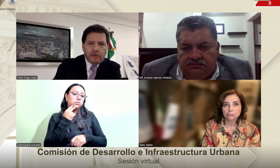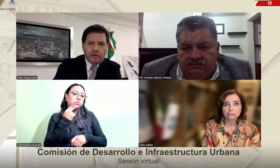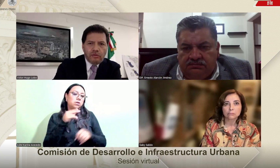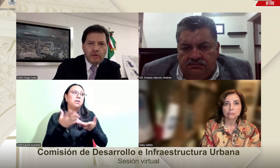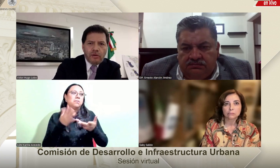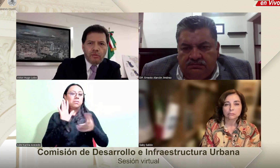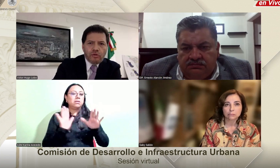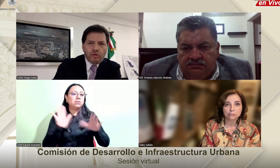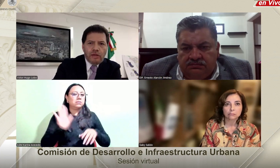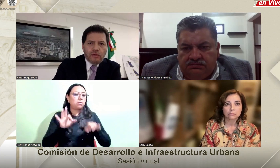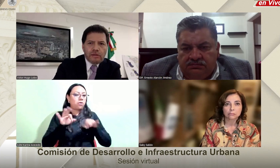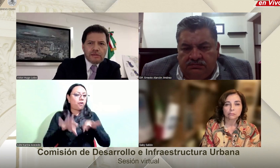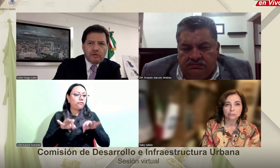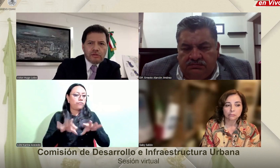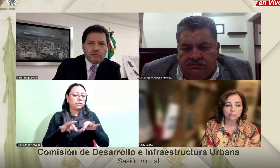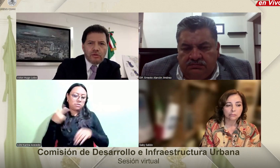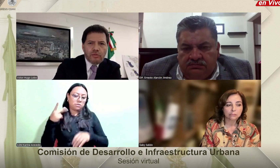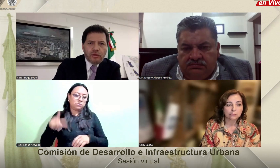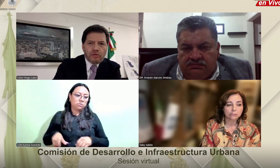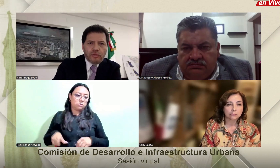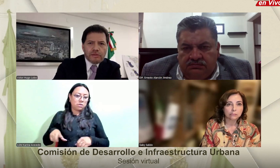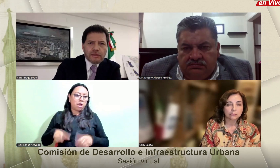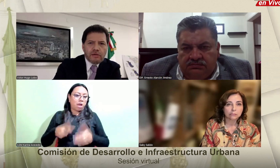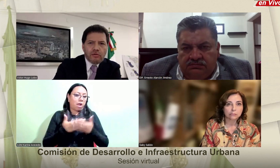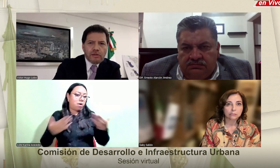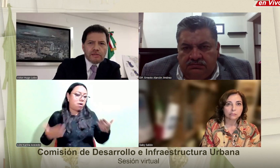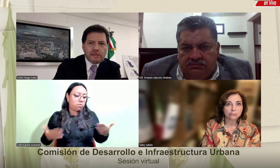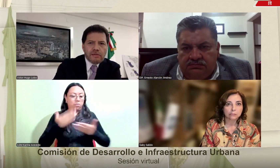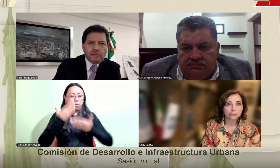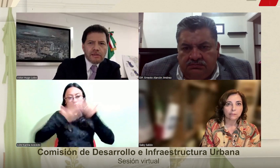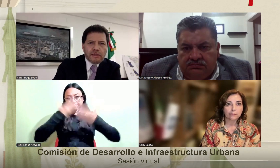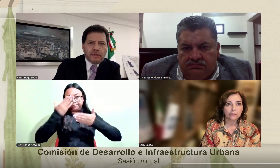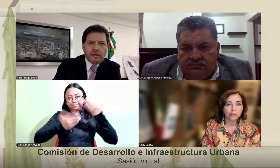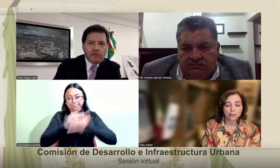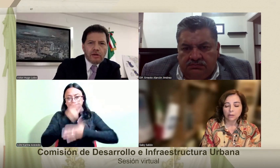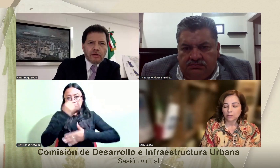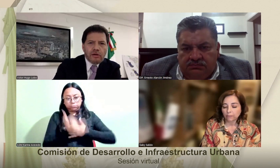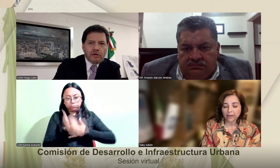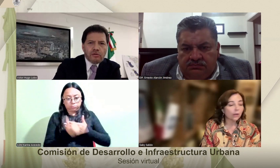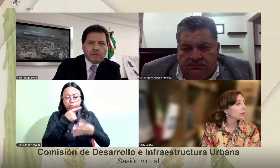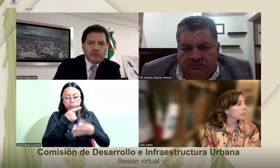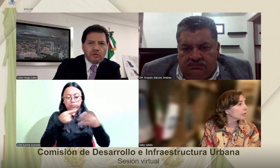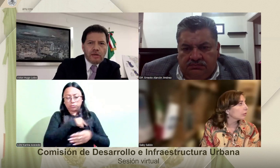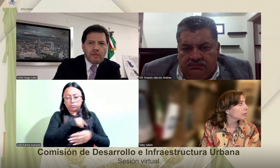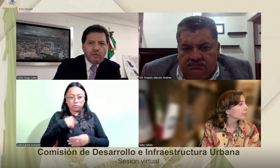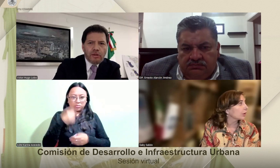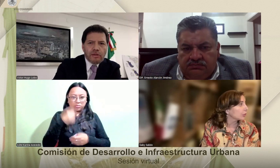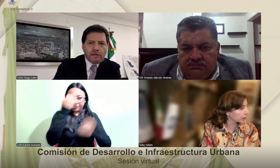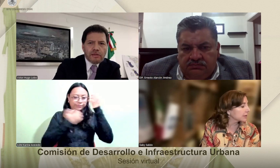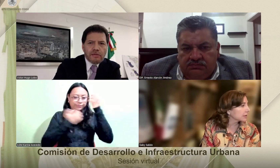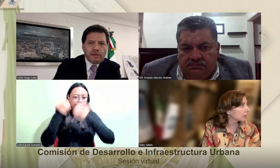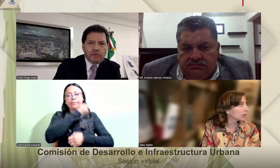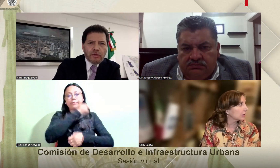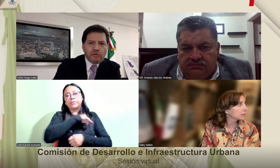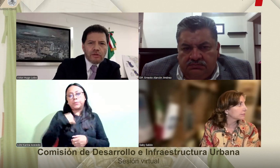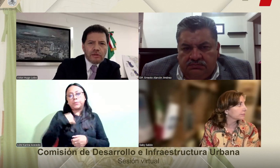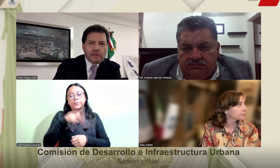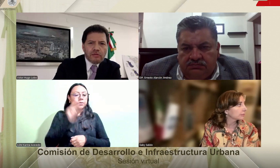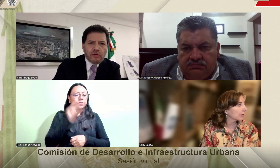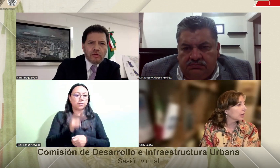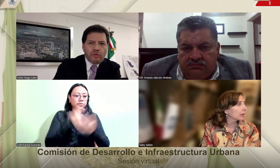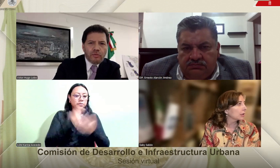de gobierno. Por otro lado, realizando el estudio del proyecto presentado con la iniciativa, esta dictaminadora constató que la memoria descriptiva del